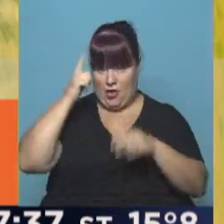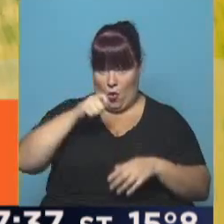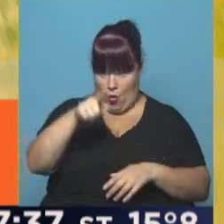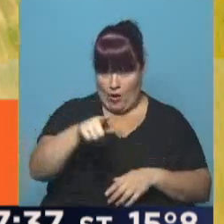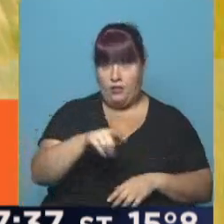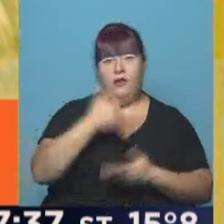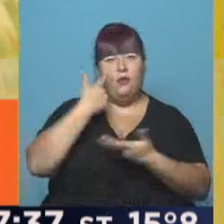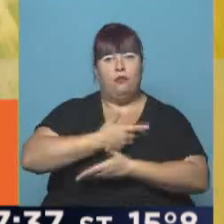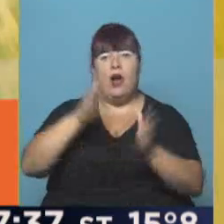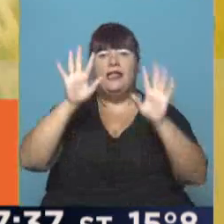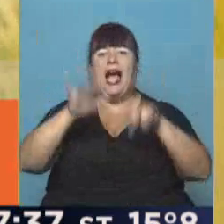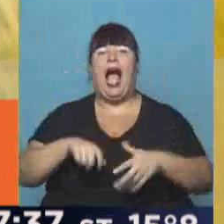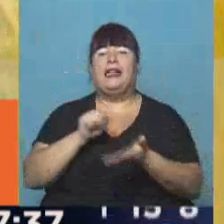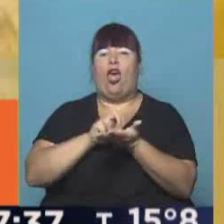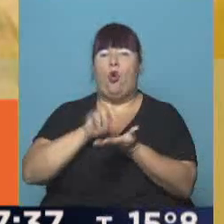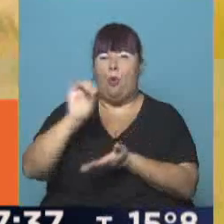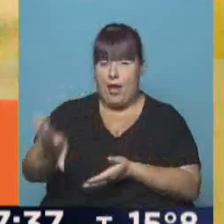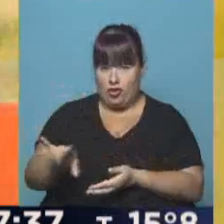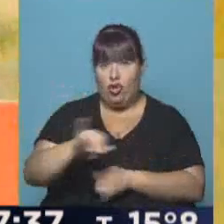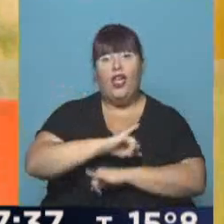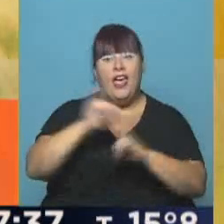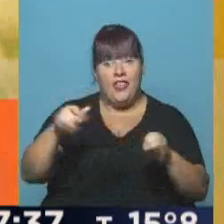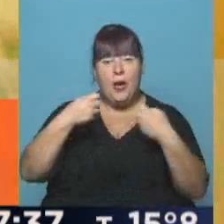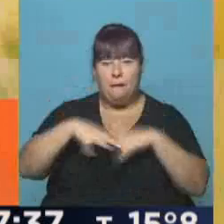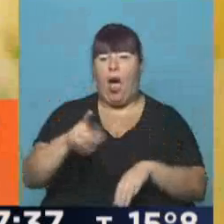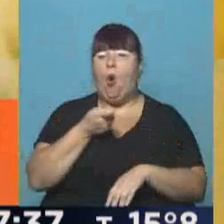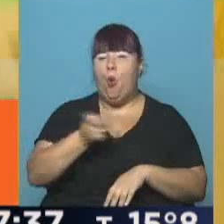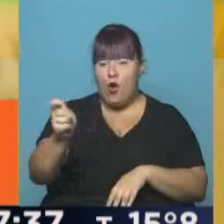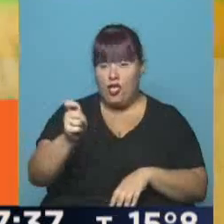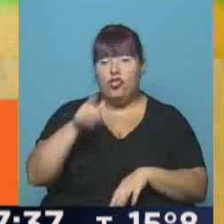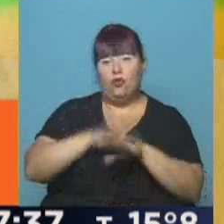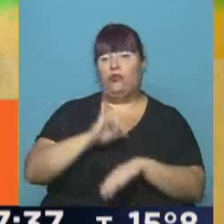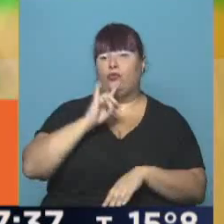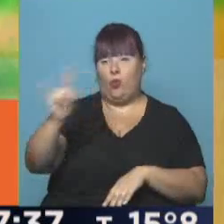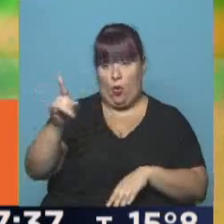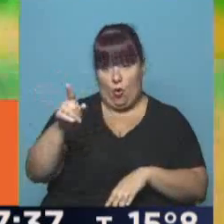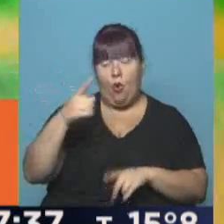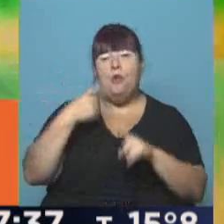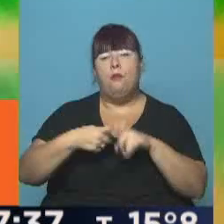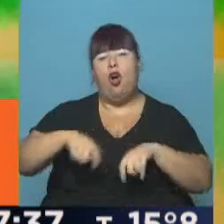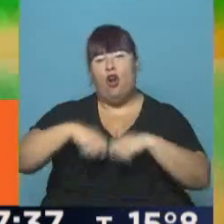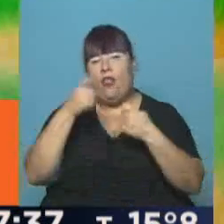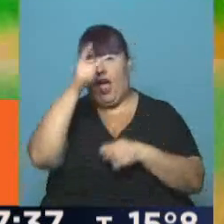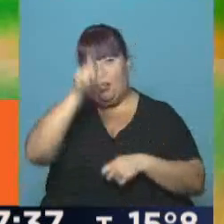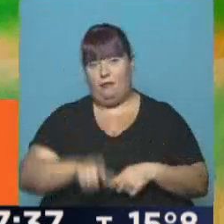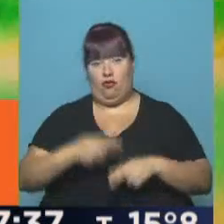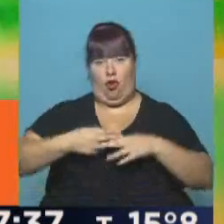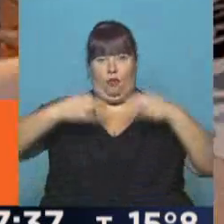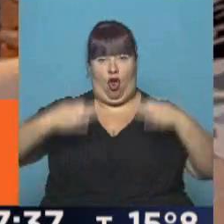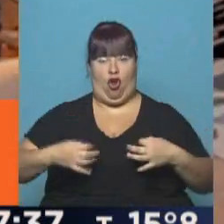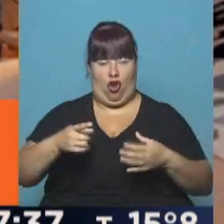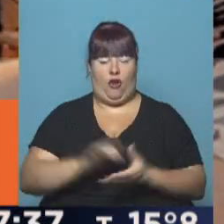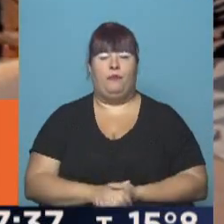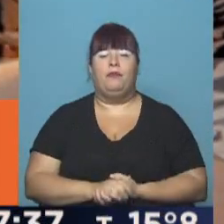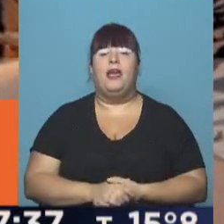hizo pública una carta documento donde anuncia el inicio de una acción de responsabilidad por daños a su buen nombre y honor